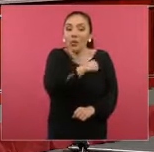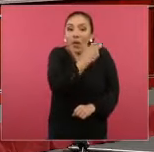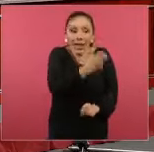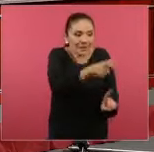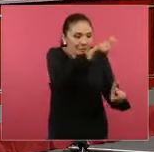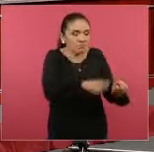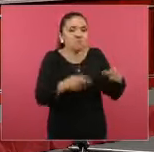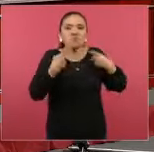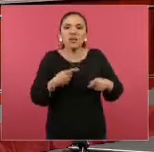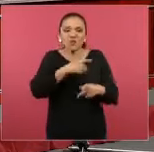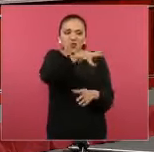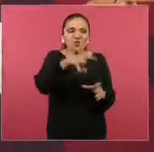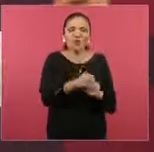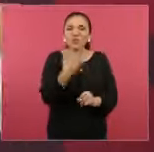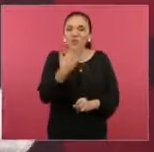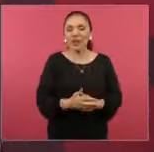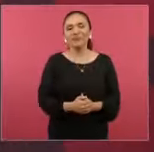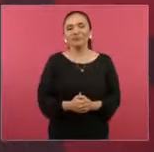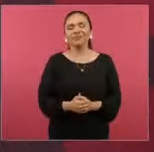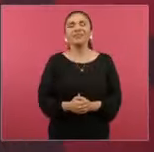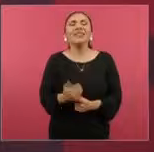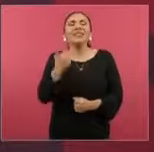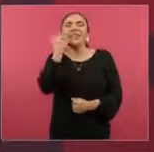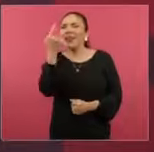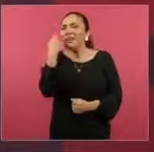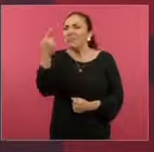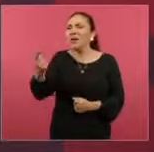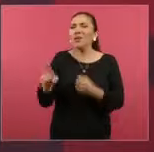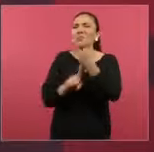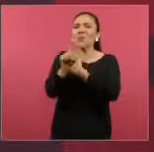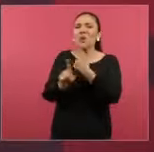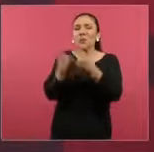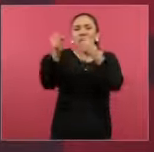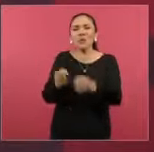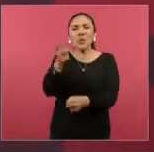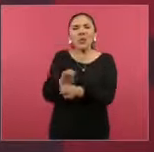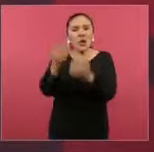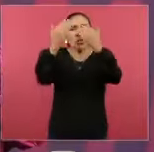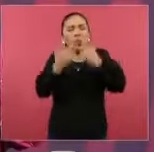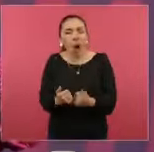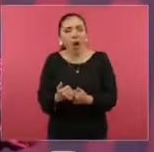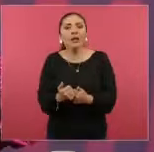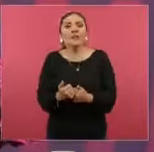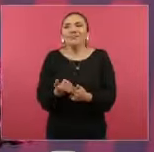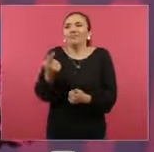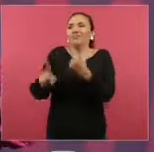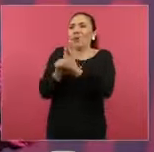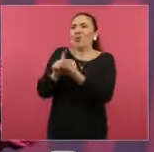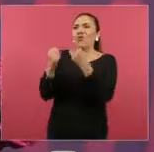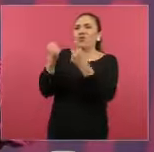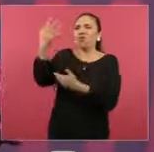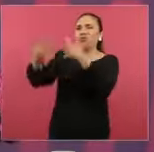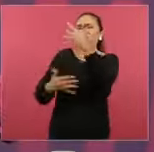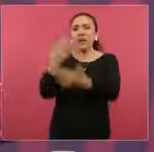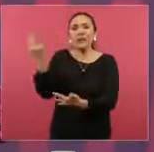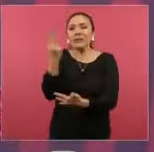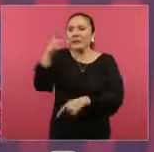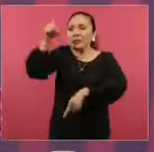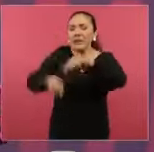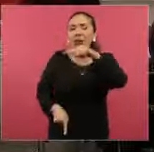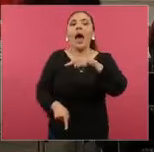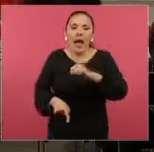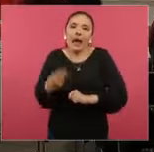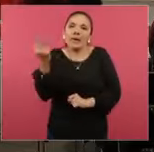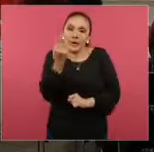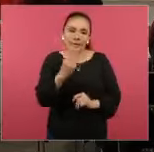eso. Queremos tener menos problemas de inseguridad, necesitamos que haya personas responsables, personas que vean